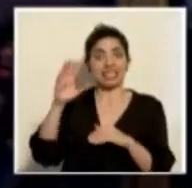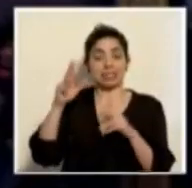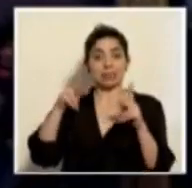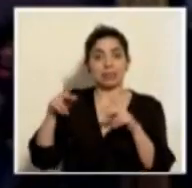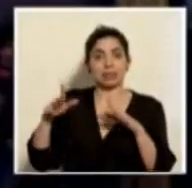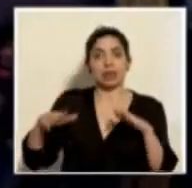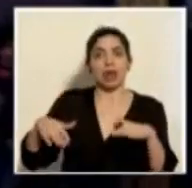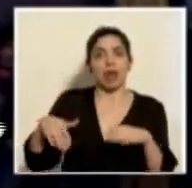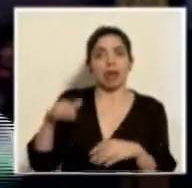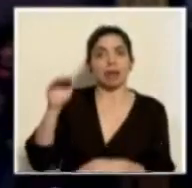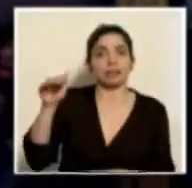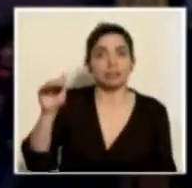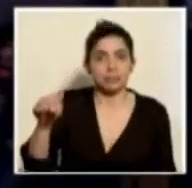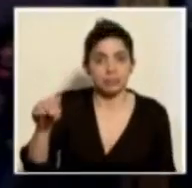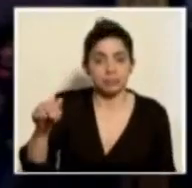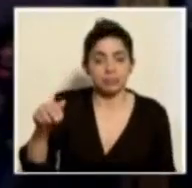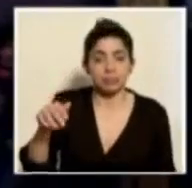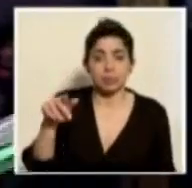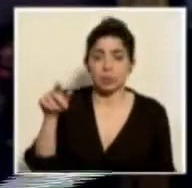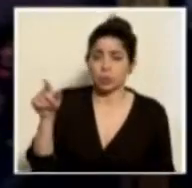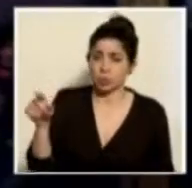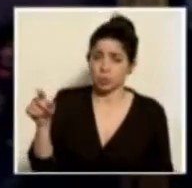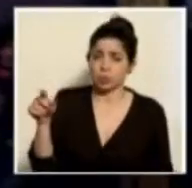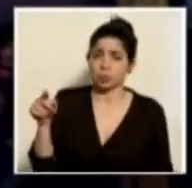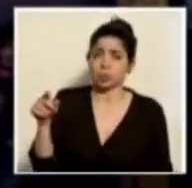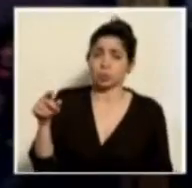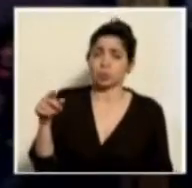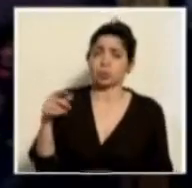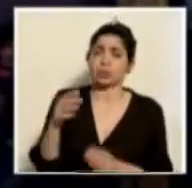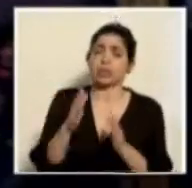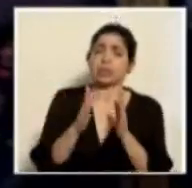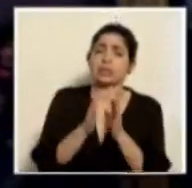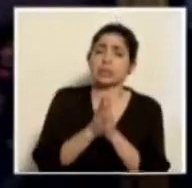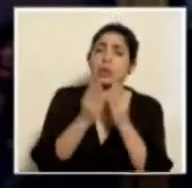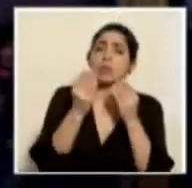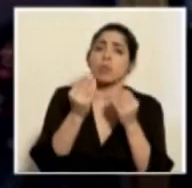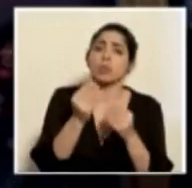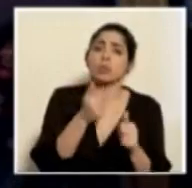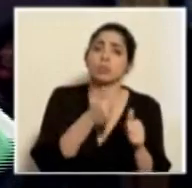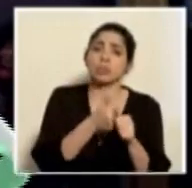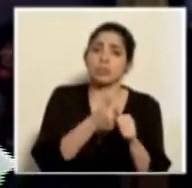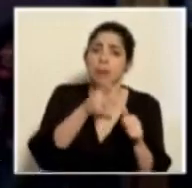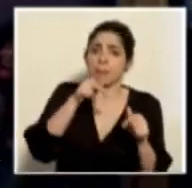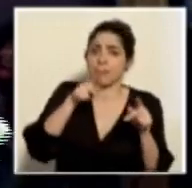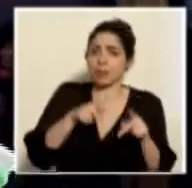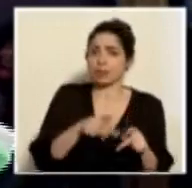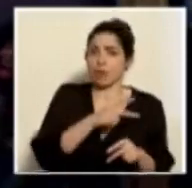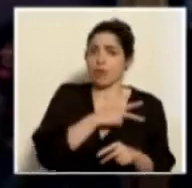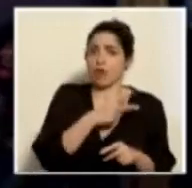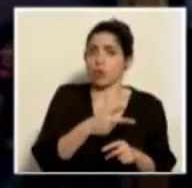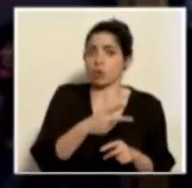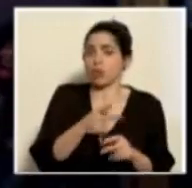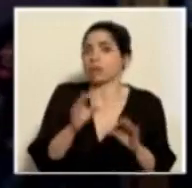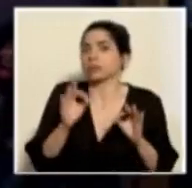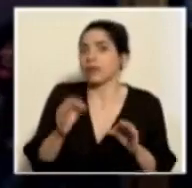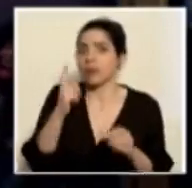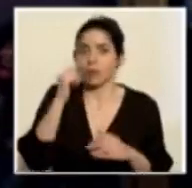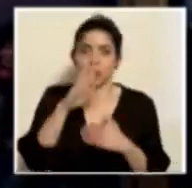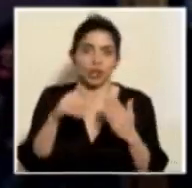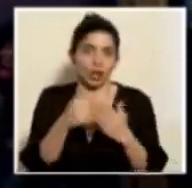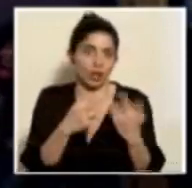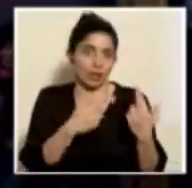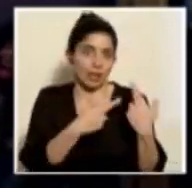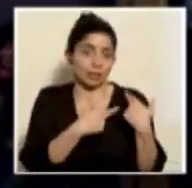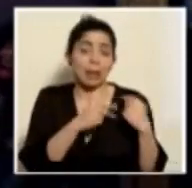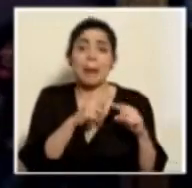sido notificadas. Usted apela mucho y ustedes han apelado mucho a la voluntad de la persona y al fin de cuentas está bien porque todos somos